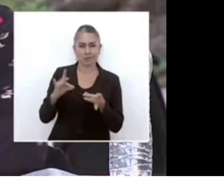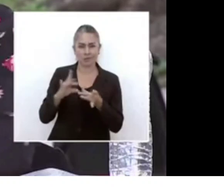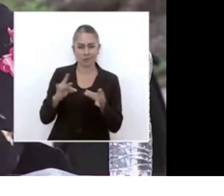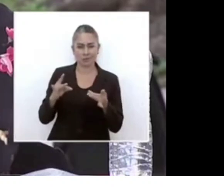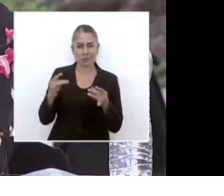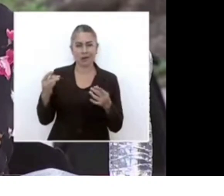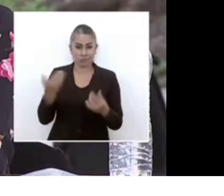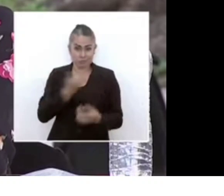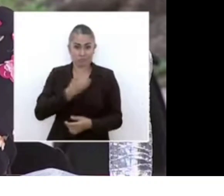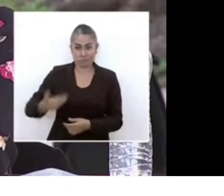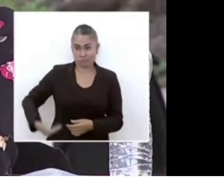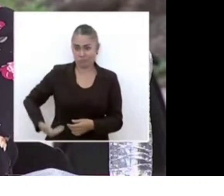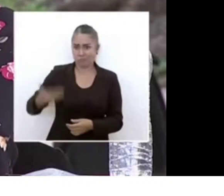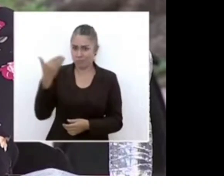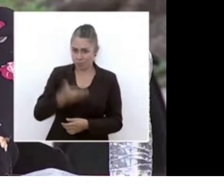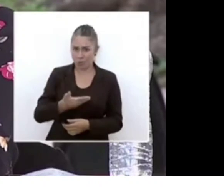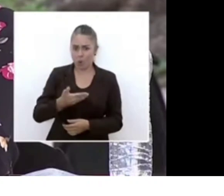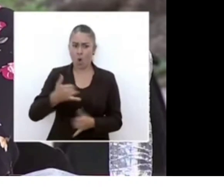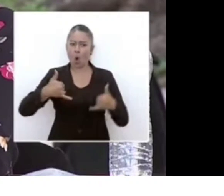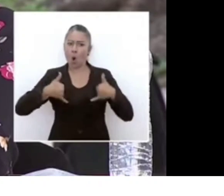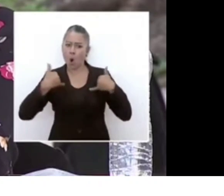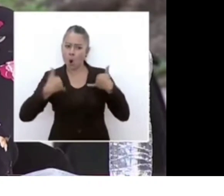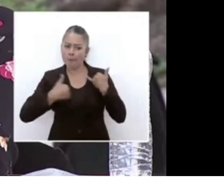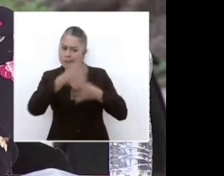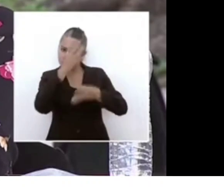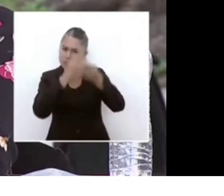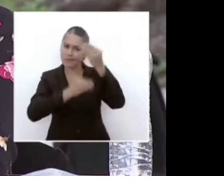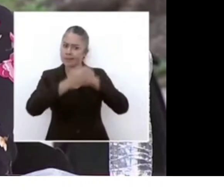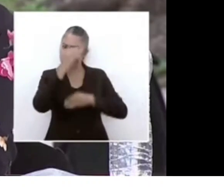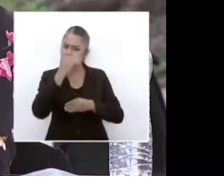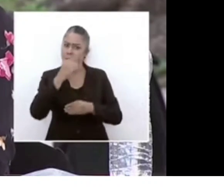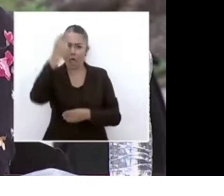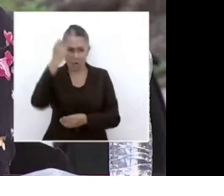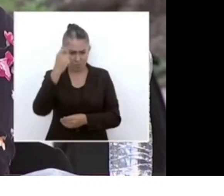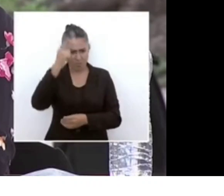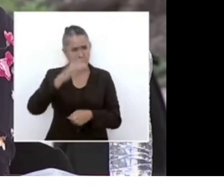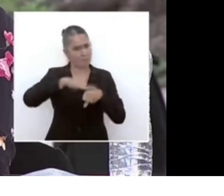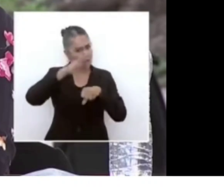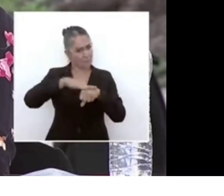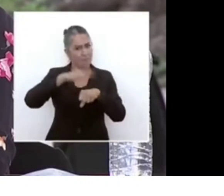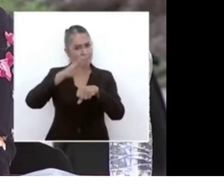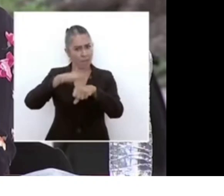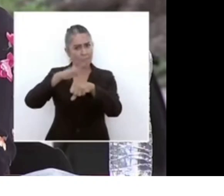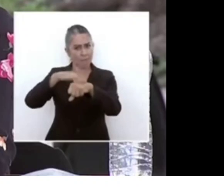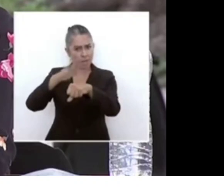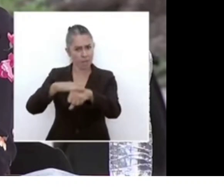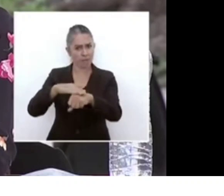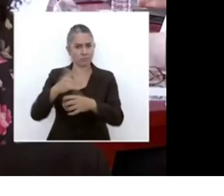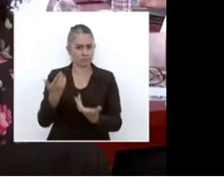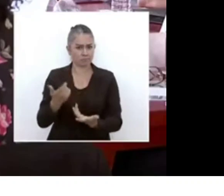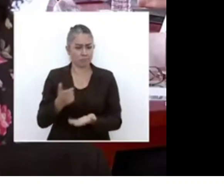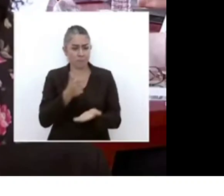se ha venido incrementando conforme aumenta el salario mínimo. Recientemente se aprobó el